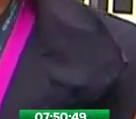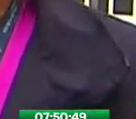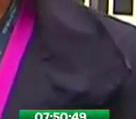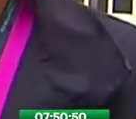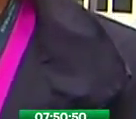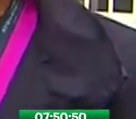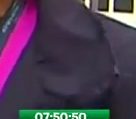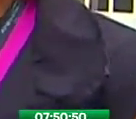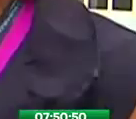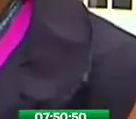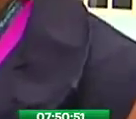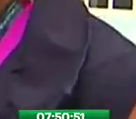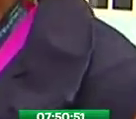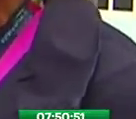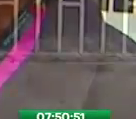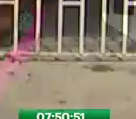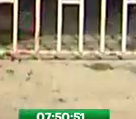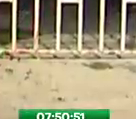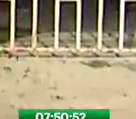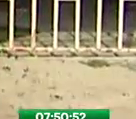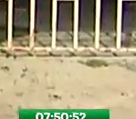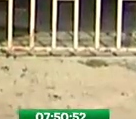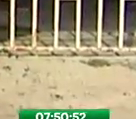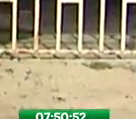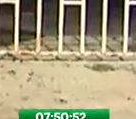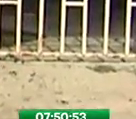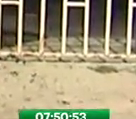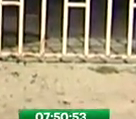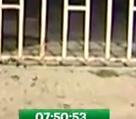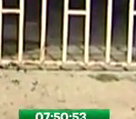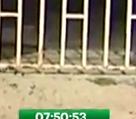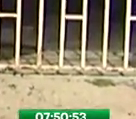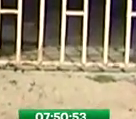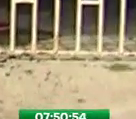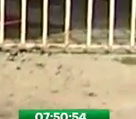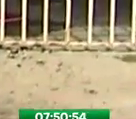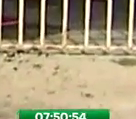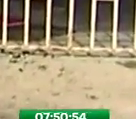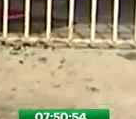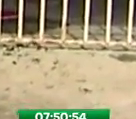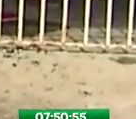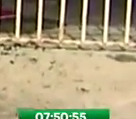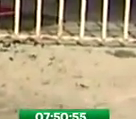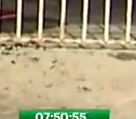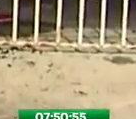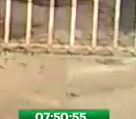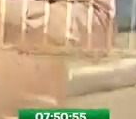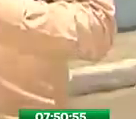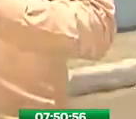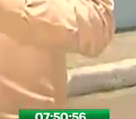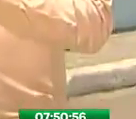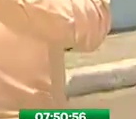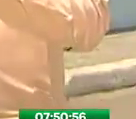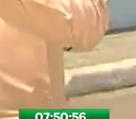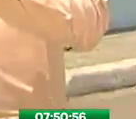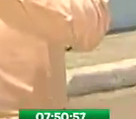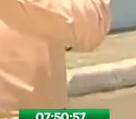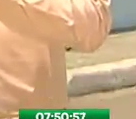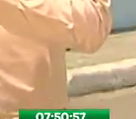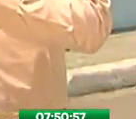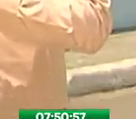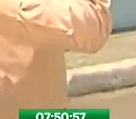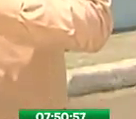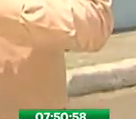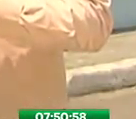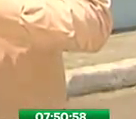sus viviendas para este tipo de establecimientos. Nuestros niños ya no salían ni a jugar porque no se podían. No hay una cifra oficial